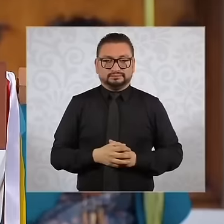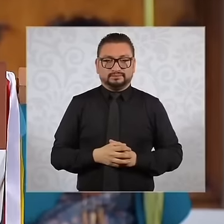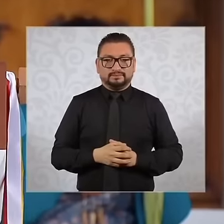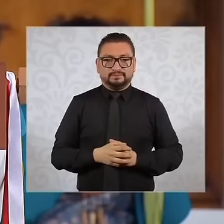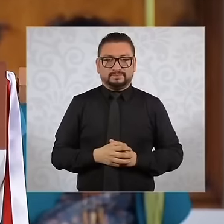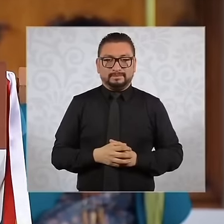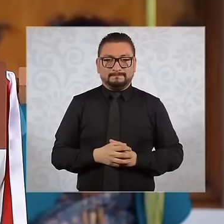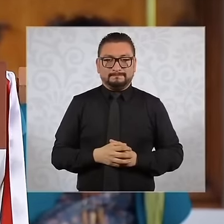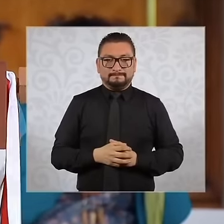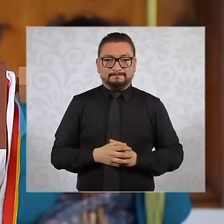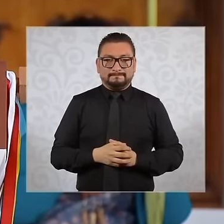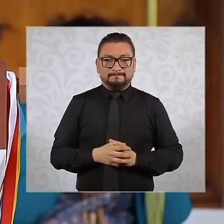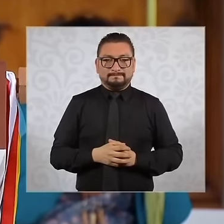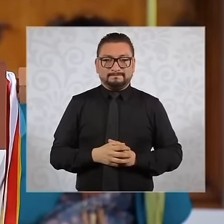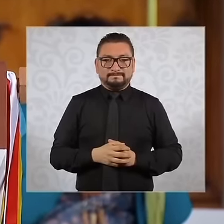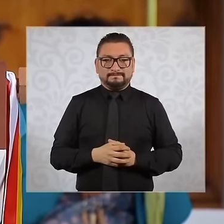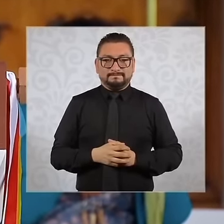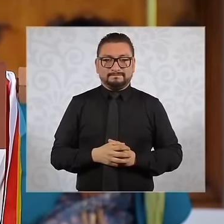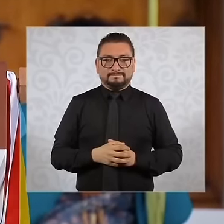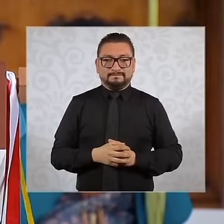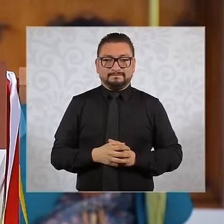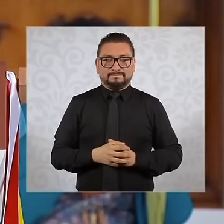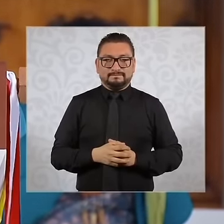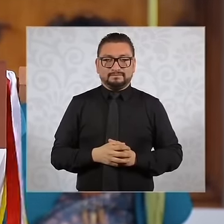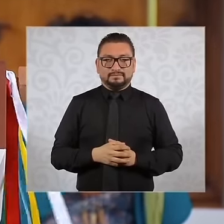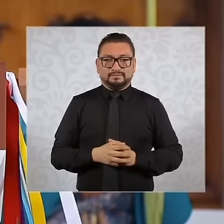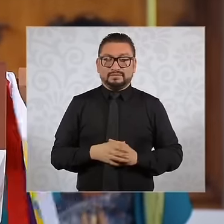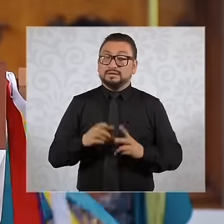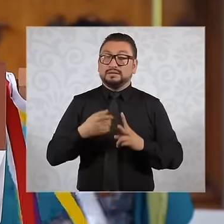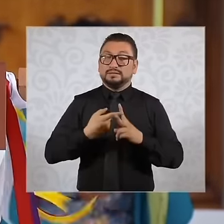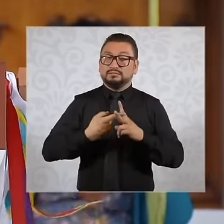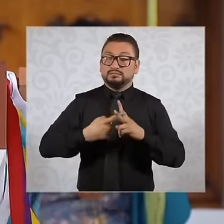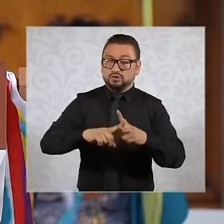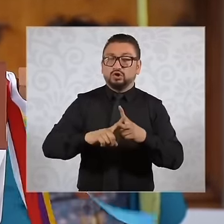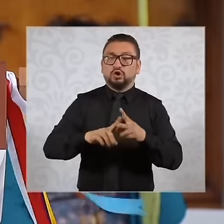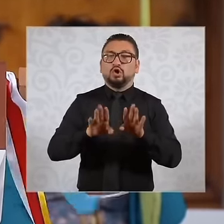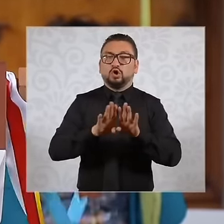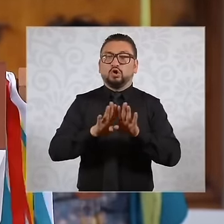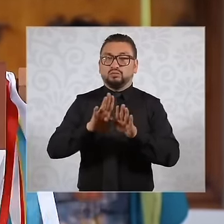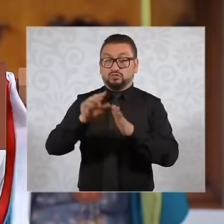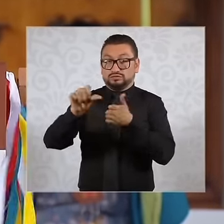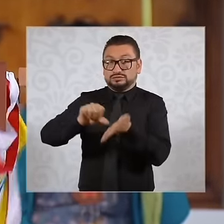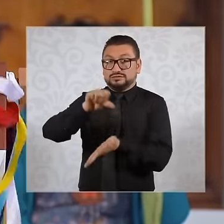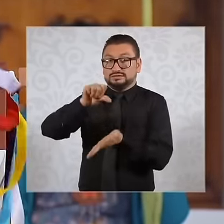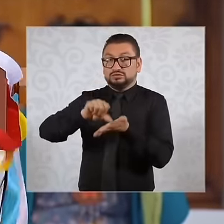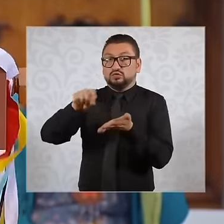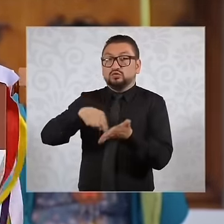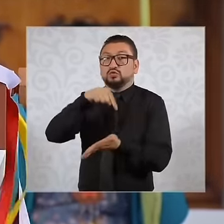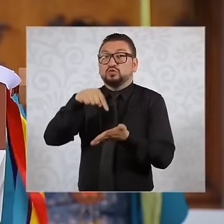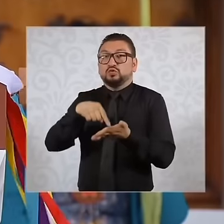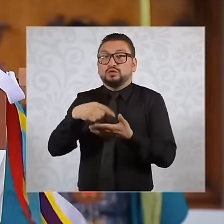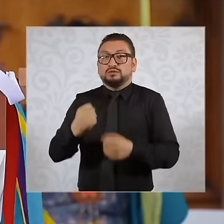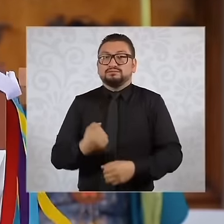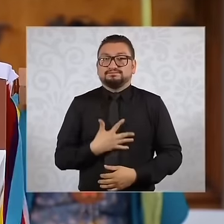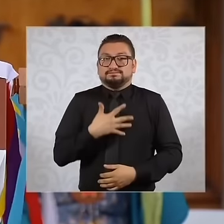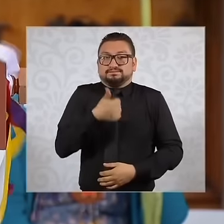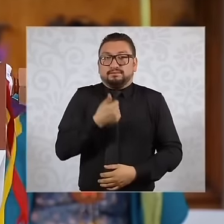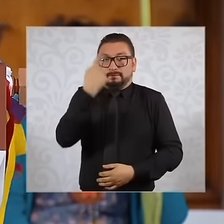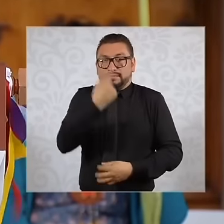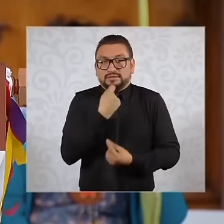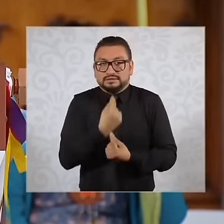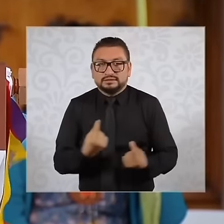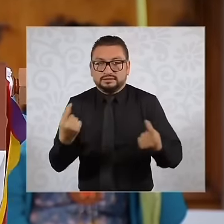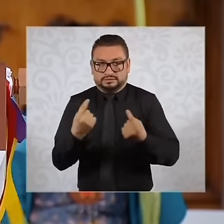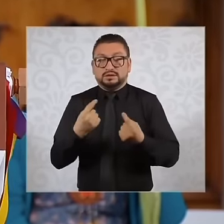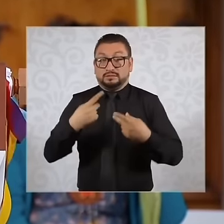Vamos a arrancar con centros de bienestar infantil para las más pobres,